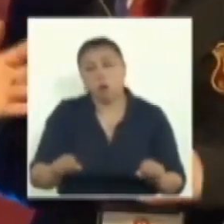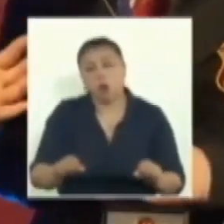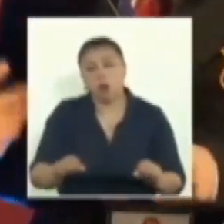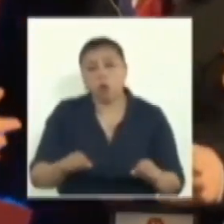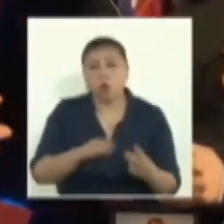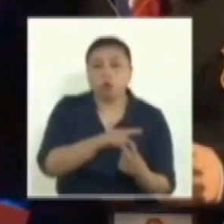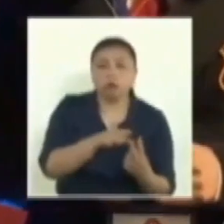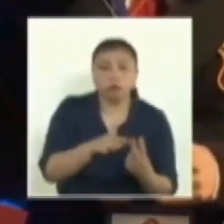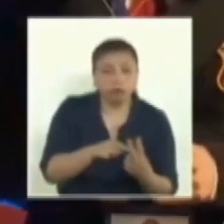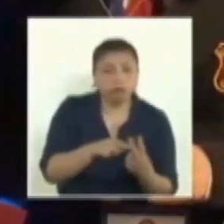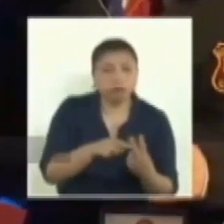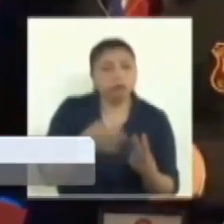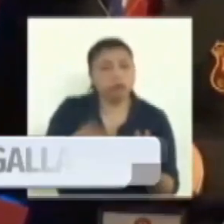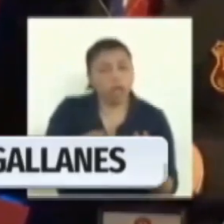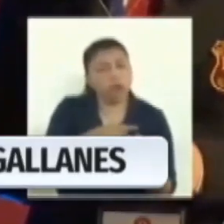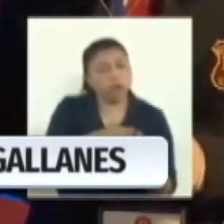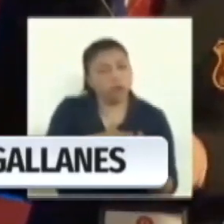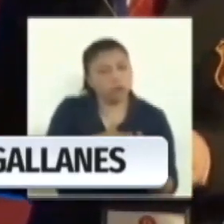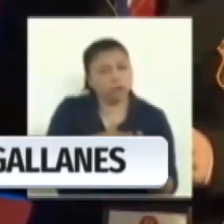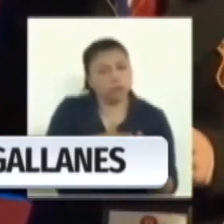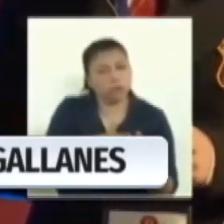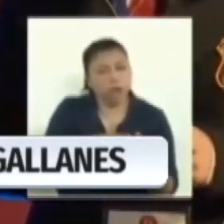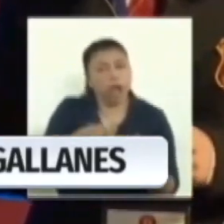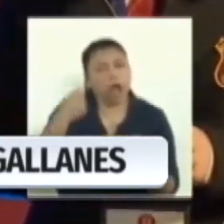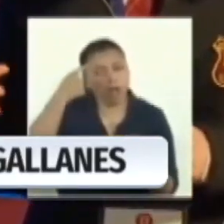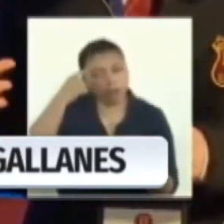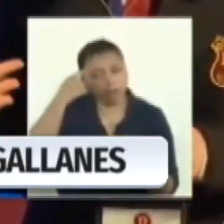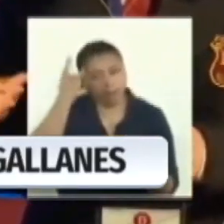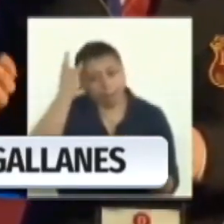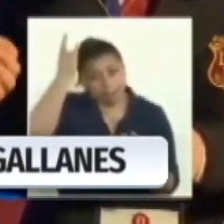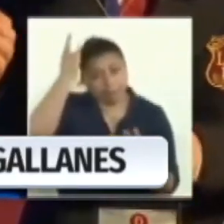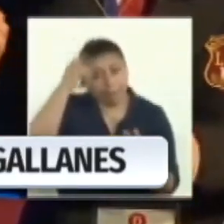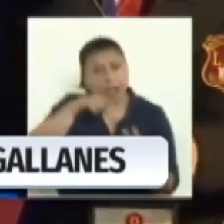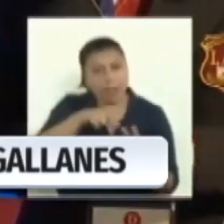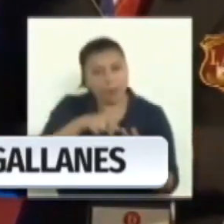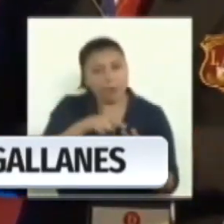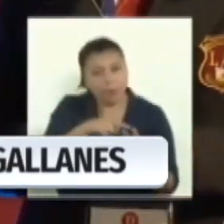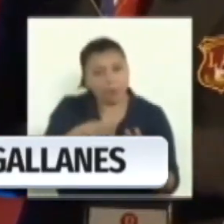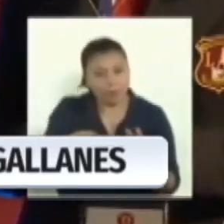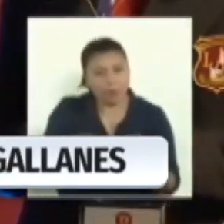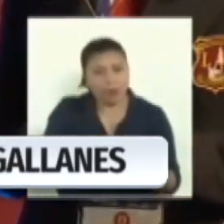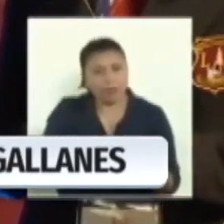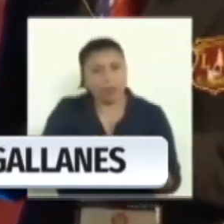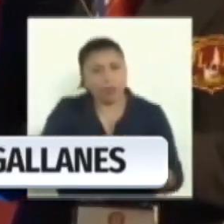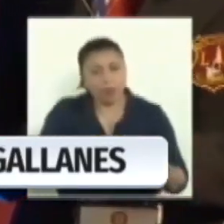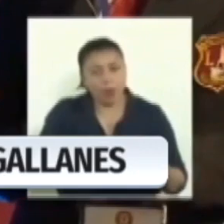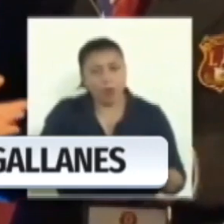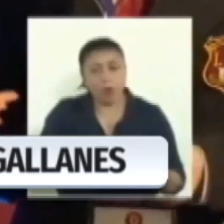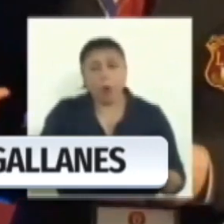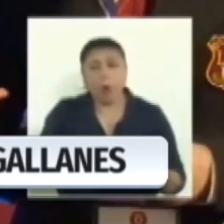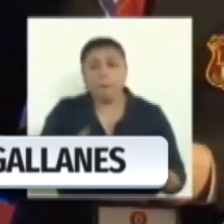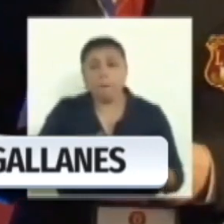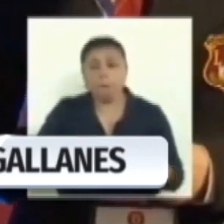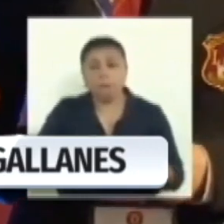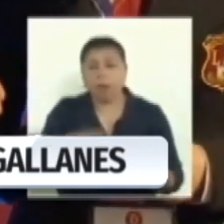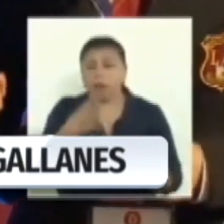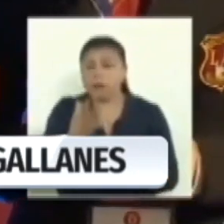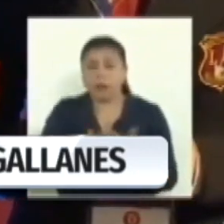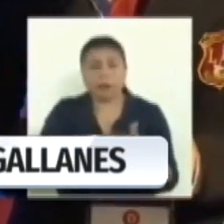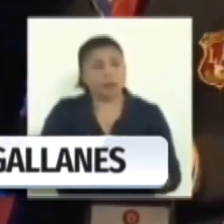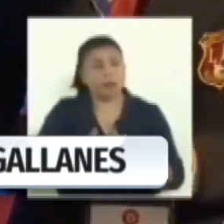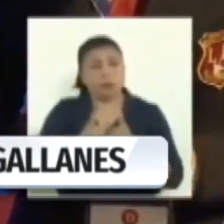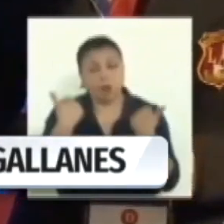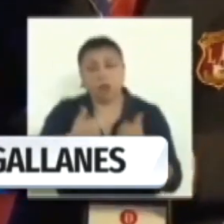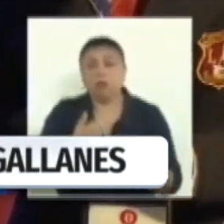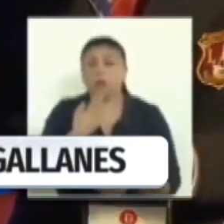partes, si ambos cónyuges tuvieron la capacidad y madurez de ponerse de acuerdo para poder terminar su unión, también pueden